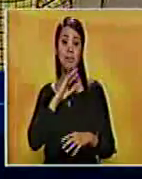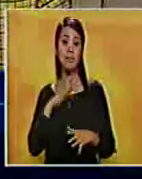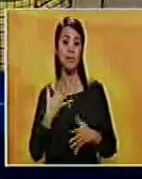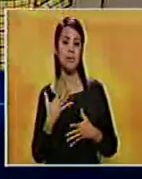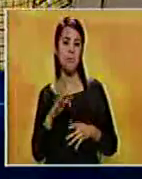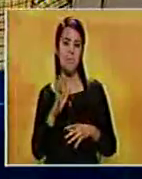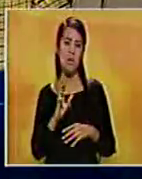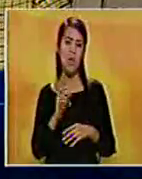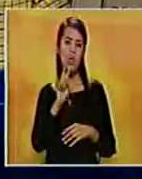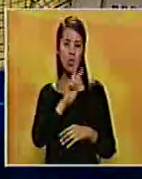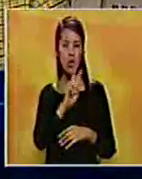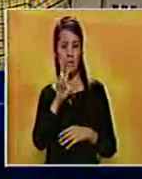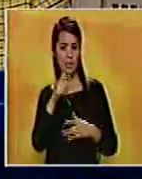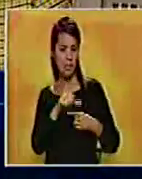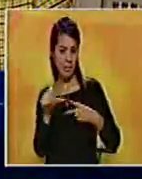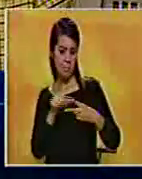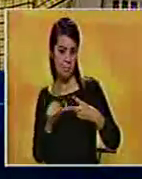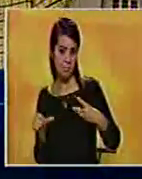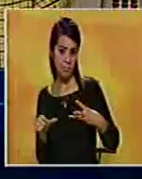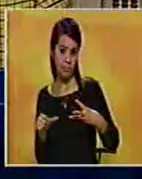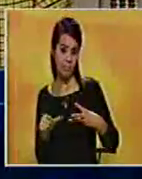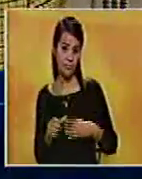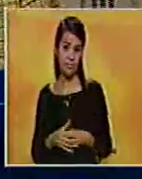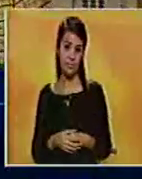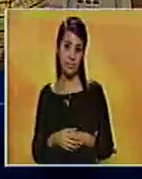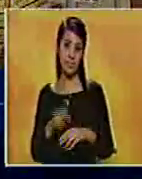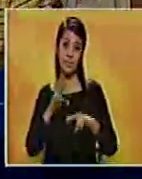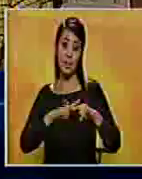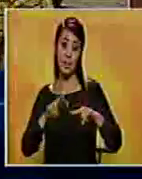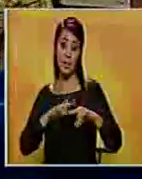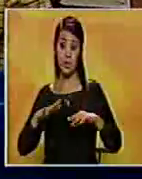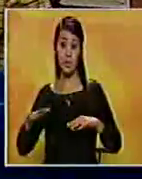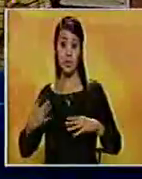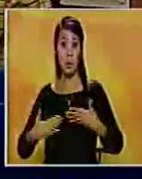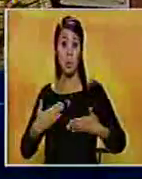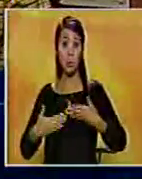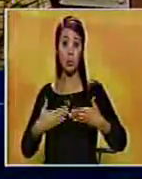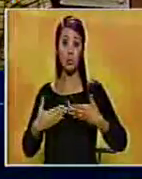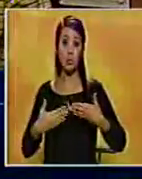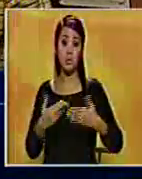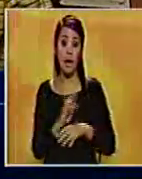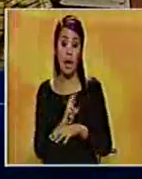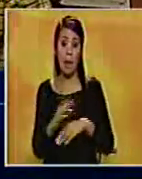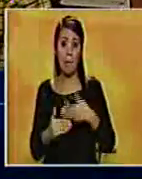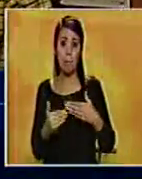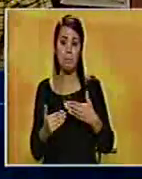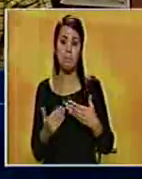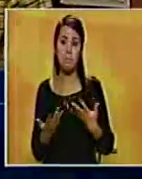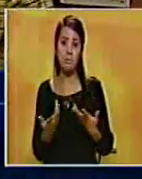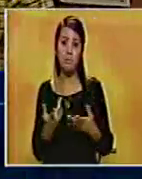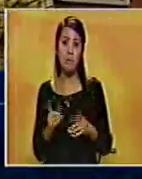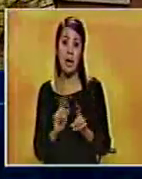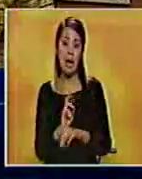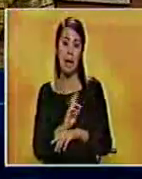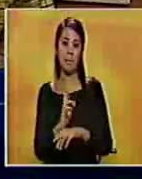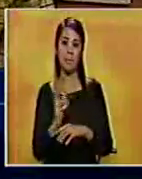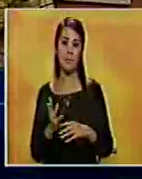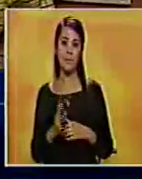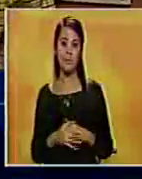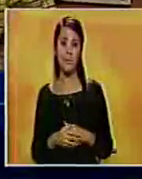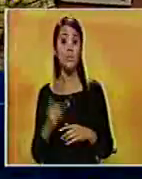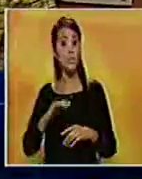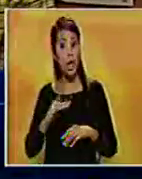23 semanas en un adulto en los niños el avance es mucho más rápido y su sistema inmunológico no es tan fuerte como el de los adultos